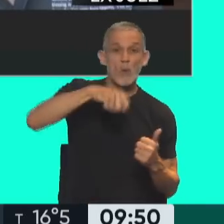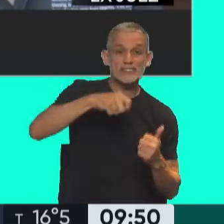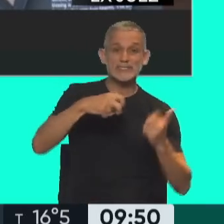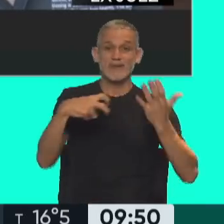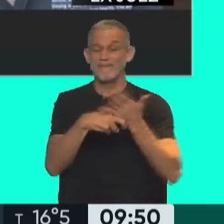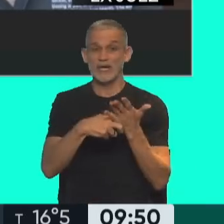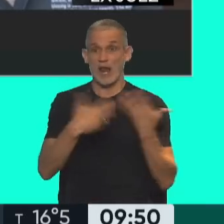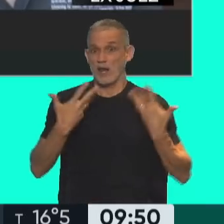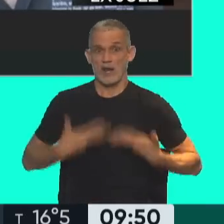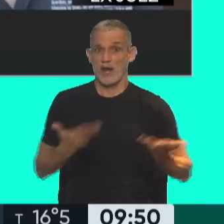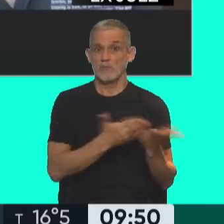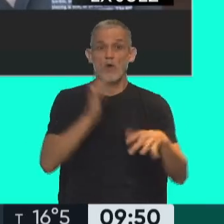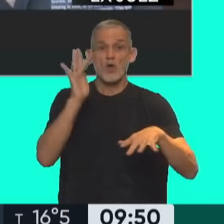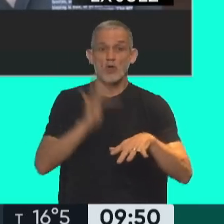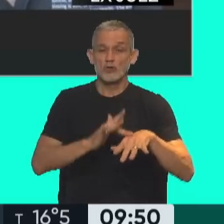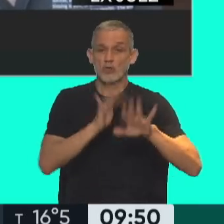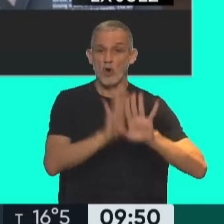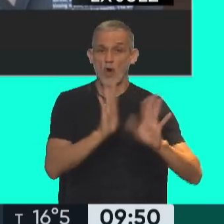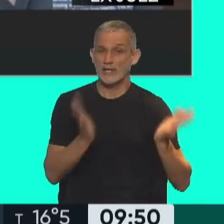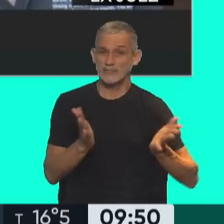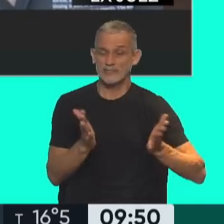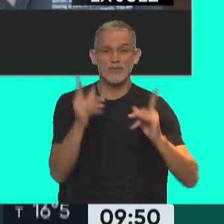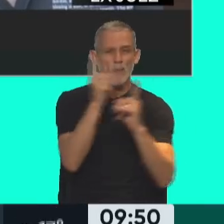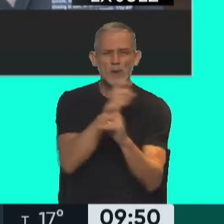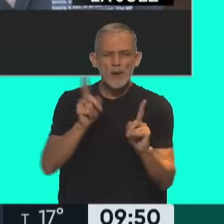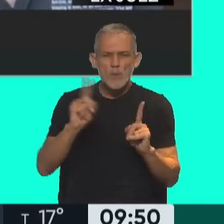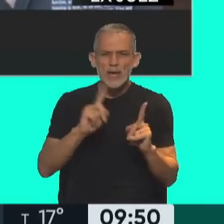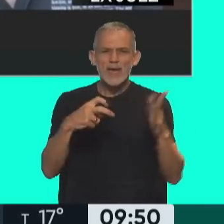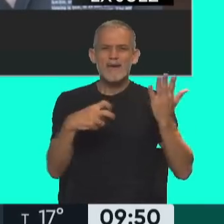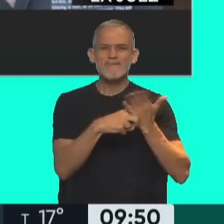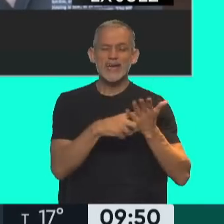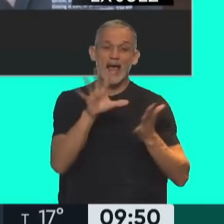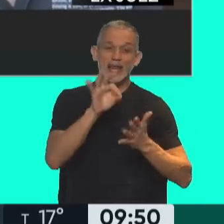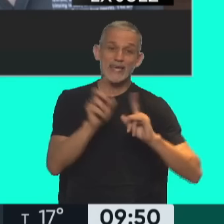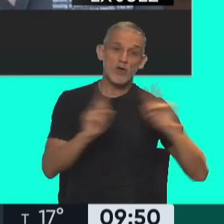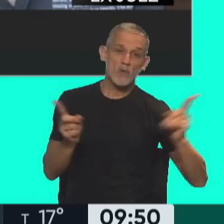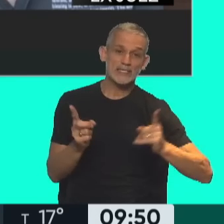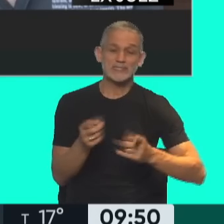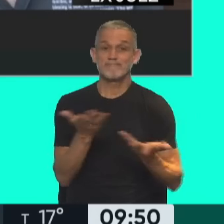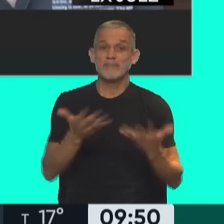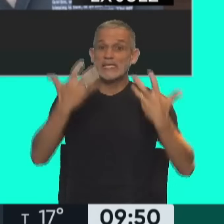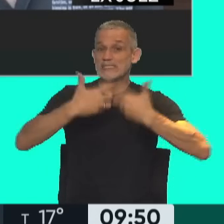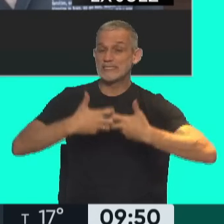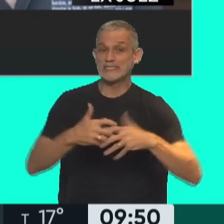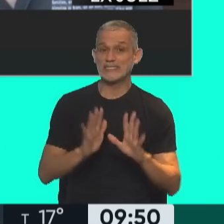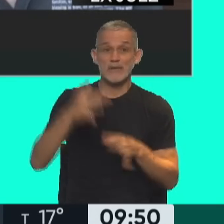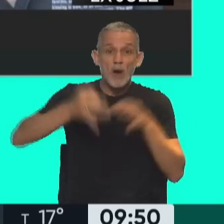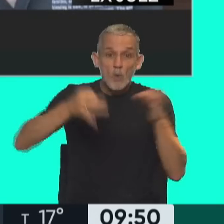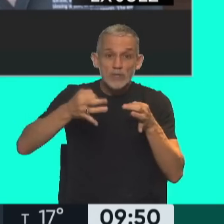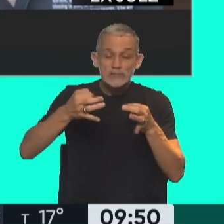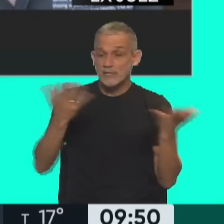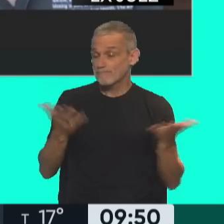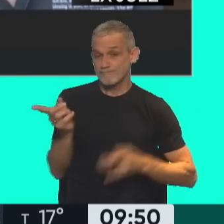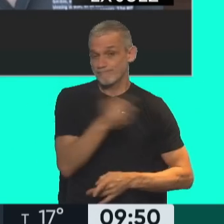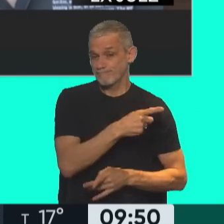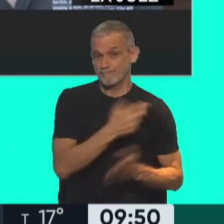natural y tocó estos el problema no es que estén elegidos estos sino que es el sistema el que determina que estos